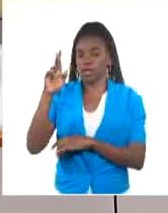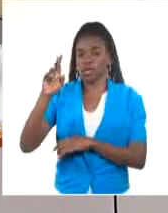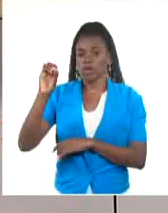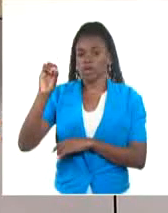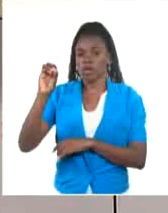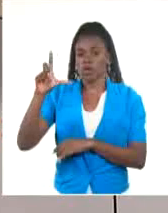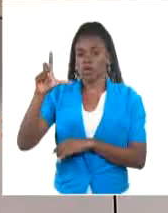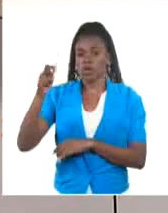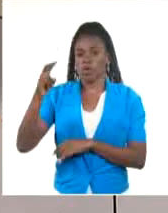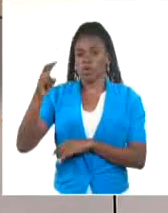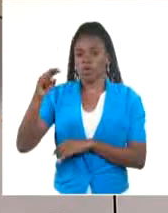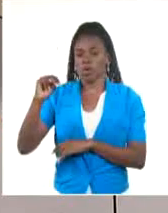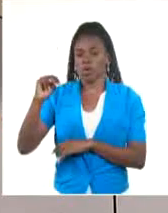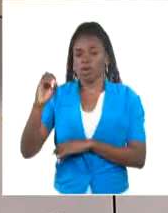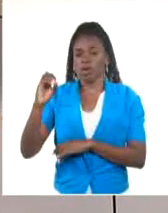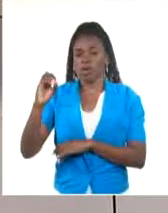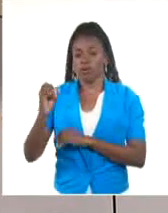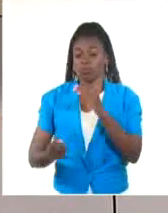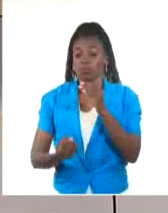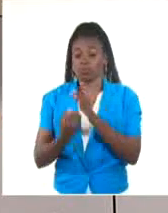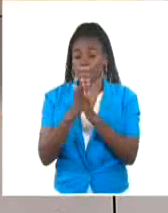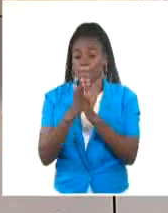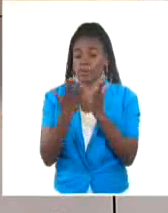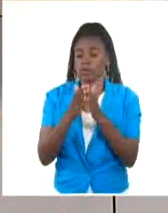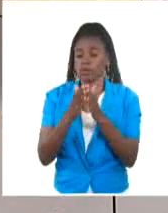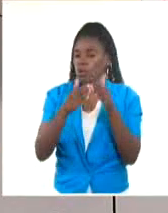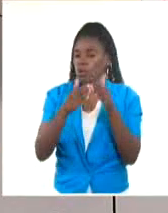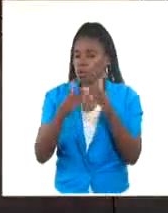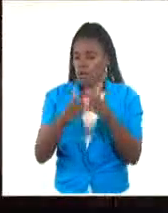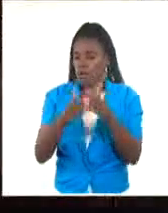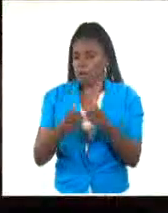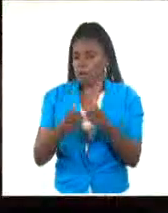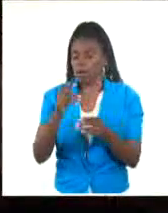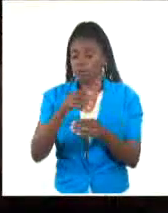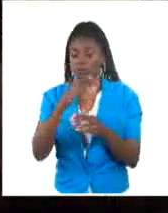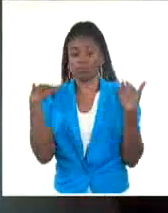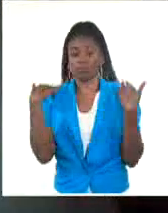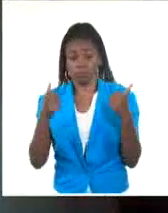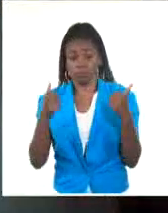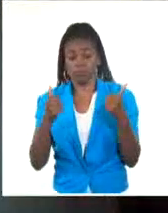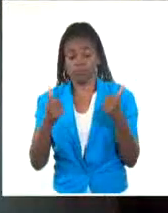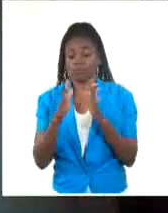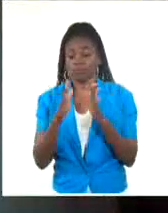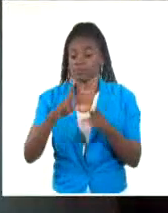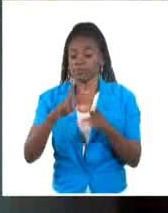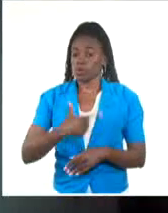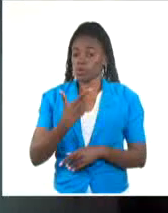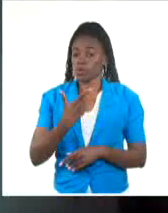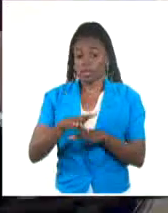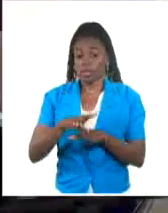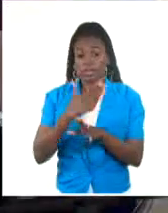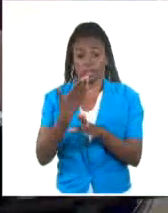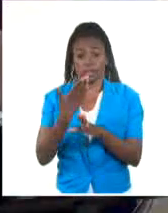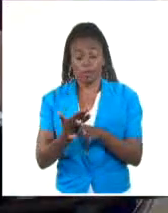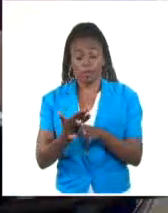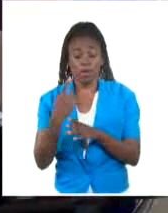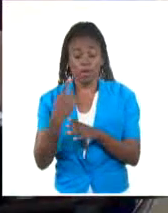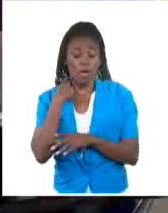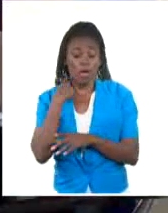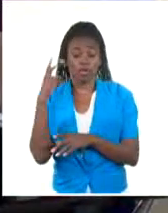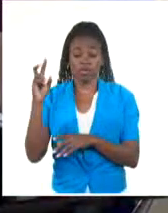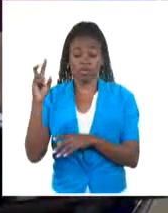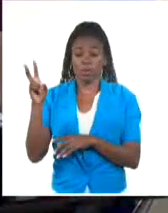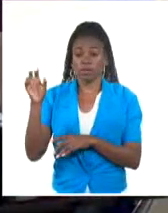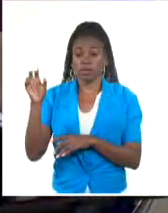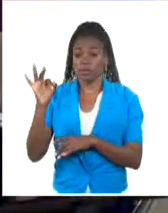fue fundador del periódico Granma, ocupando las jefaturas de redacción, de información y de la página cultural. Además, desde el año 2003